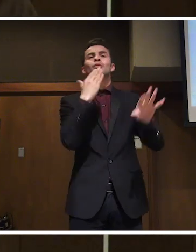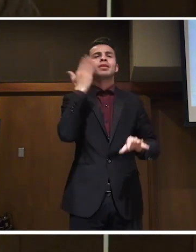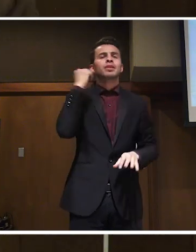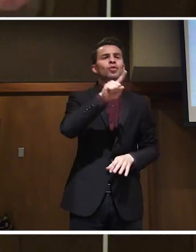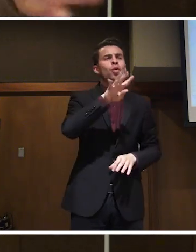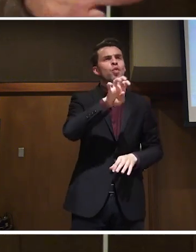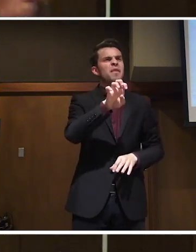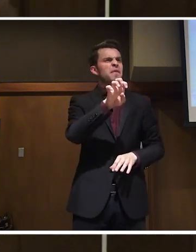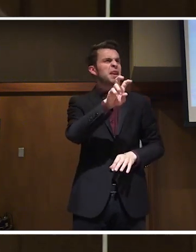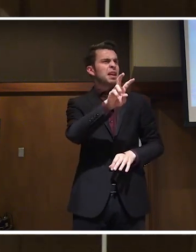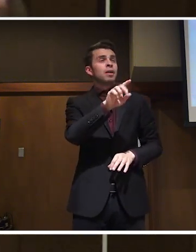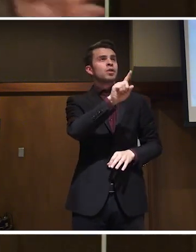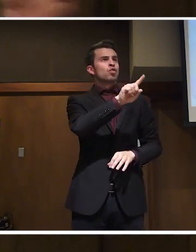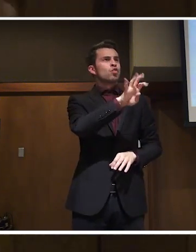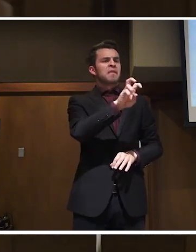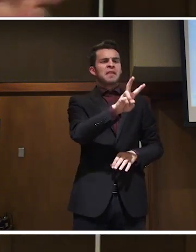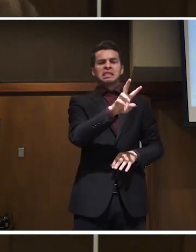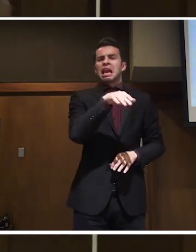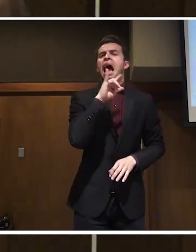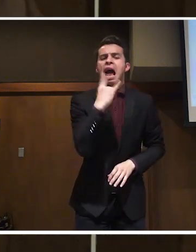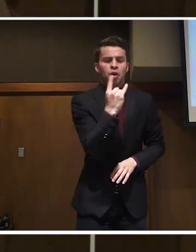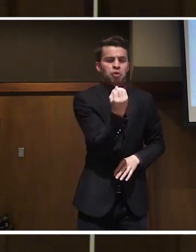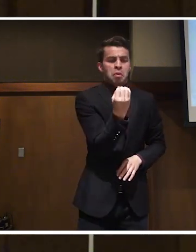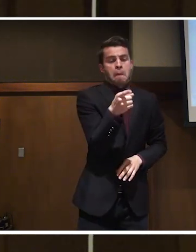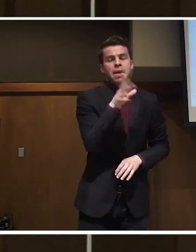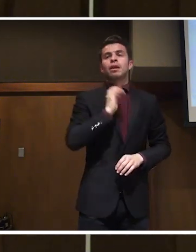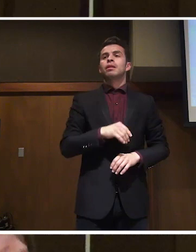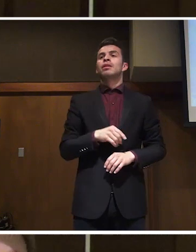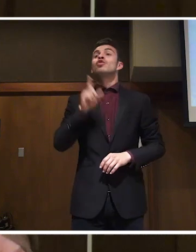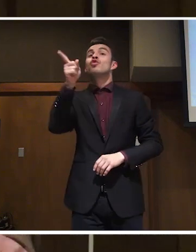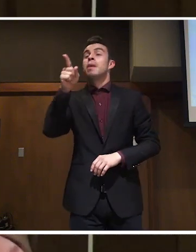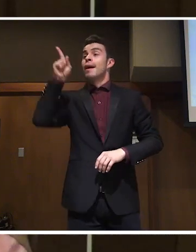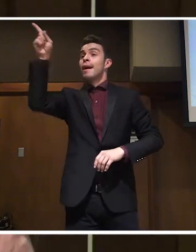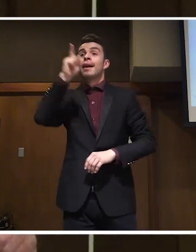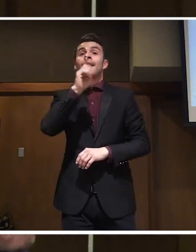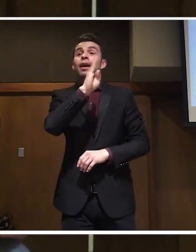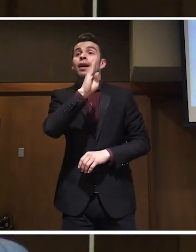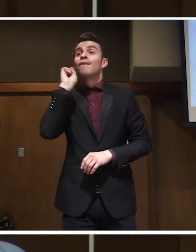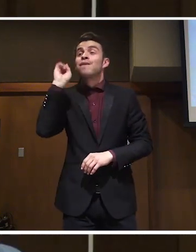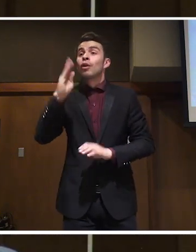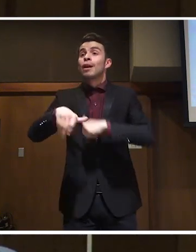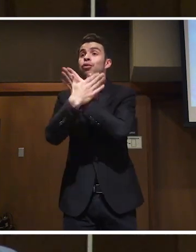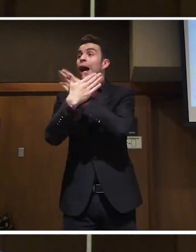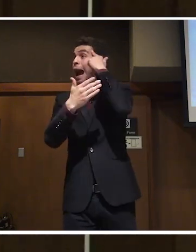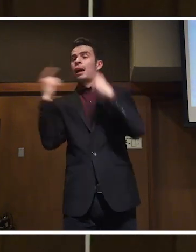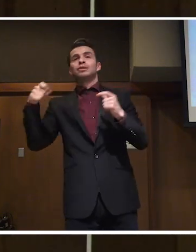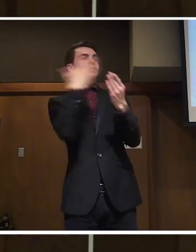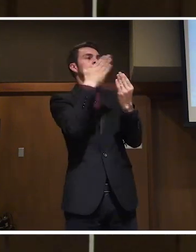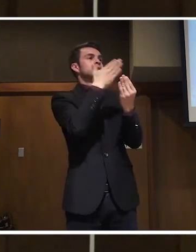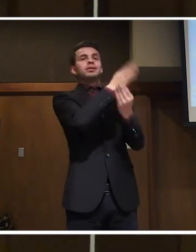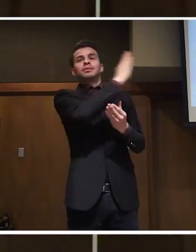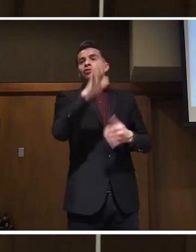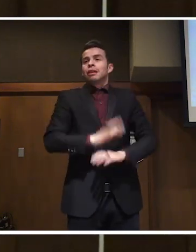y pico, era una biblioteca, una colección de libros de economía para los economistas que trabajan en el banco. De pronto, porque el banco siempre ha tenido una